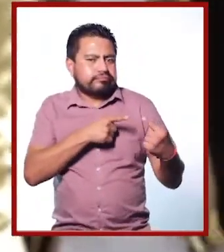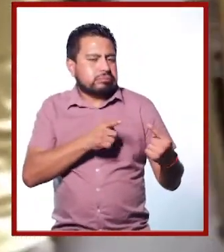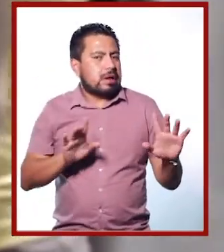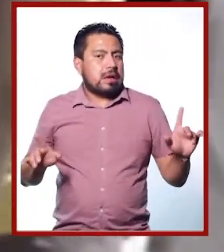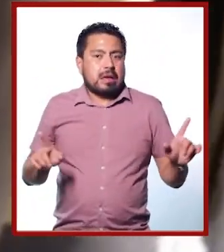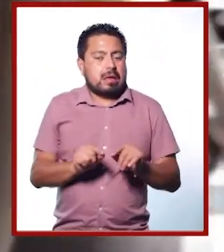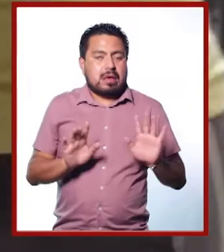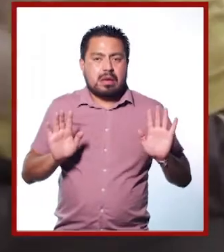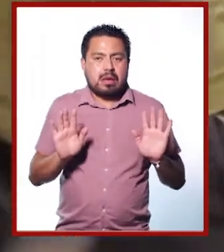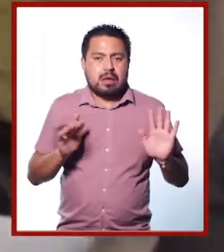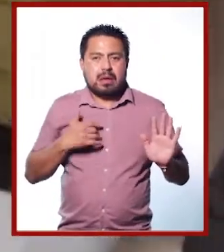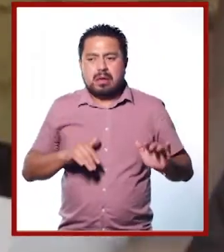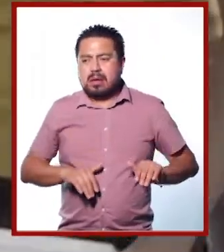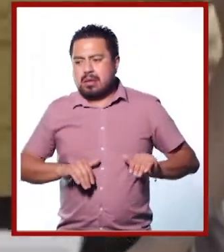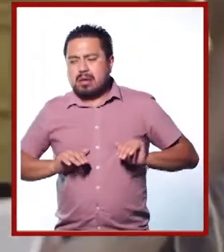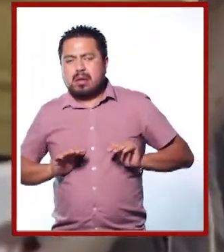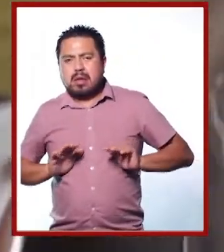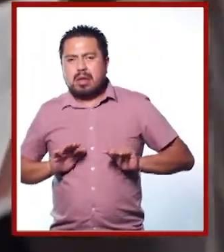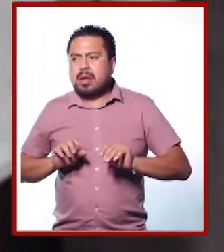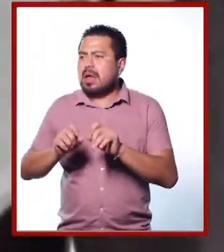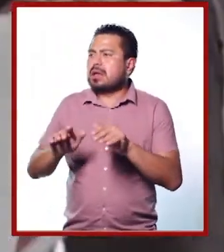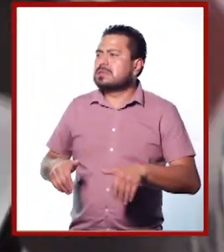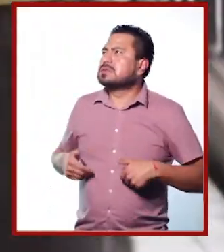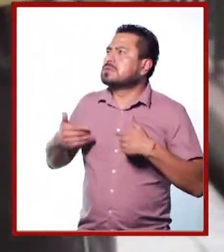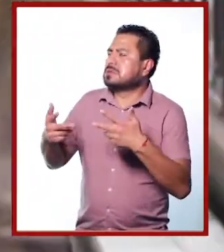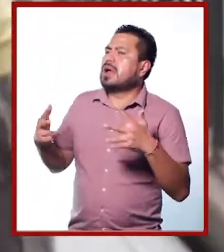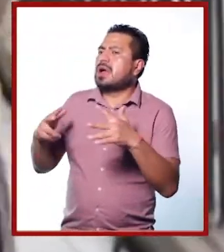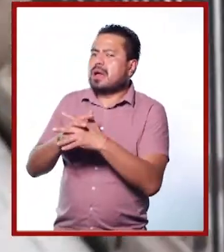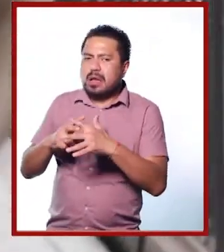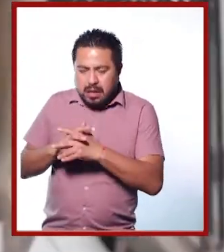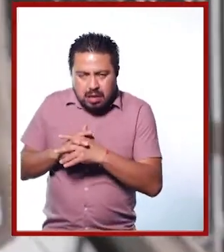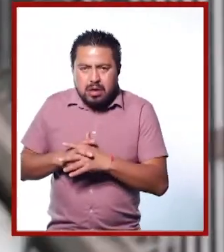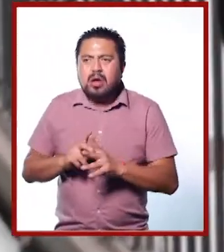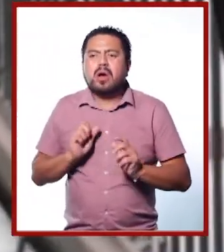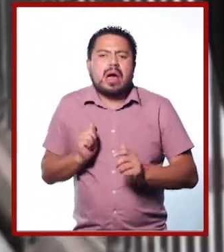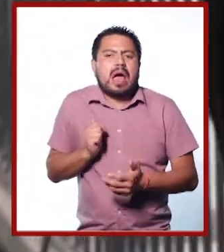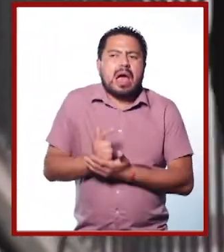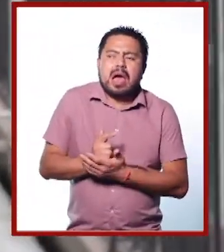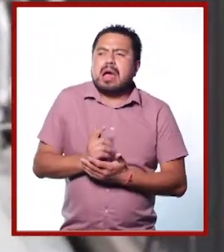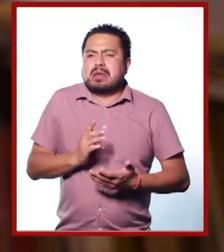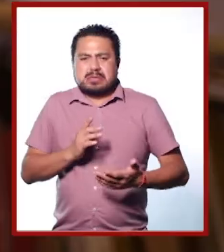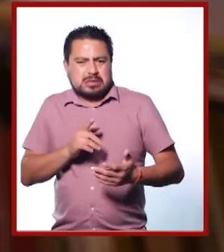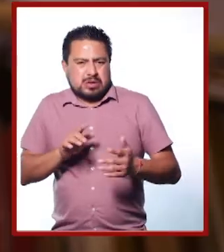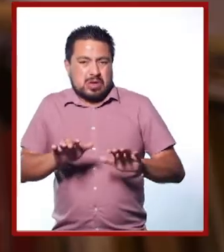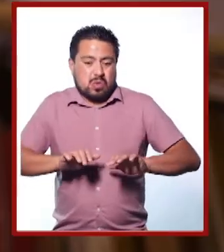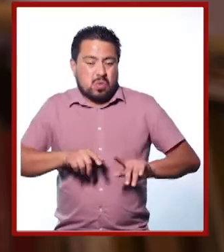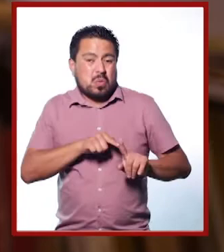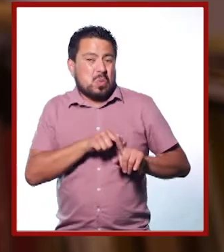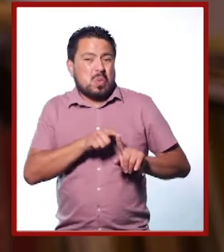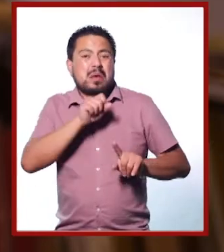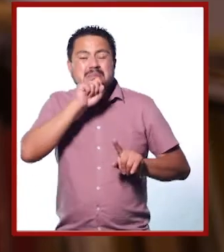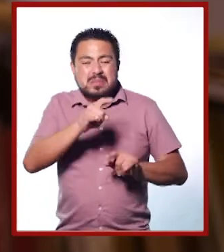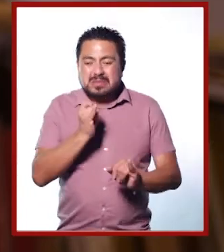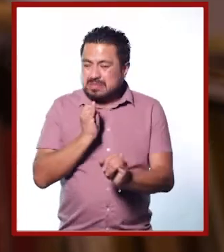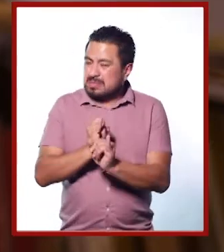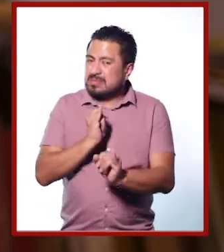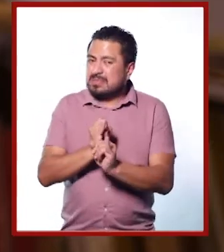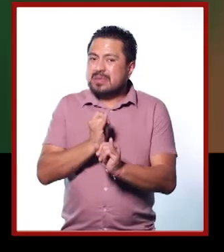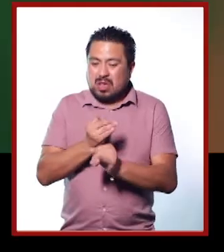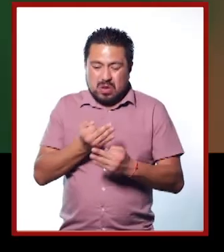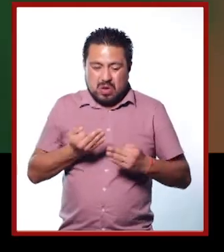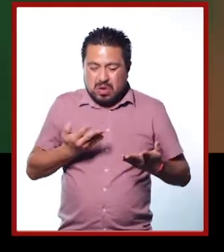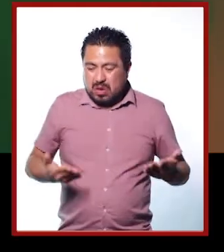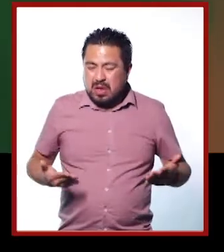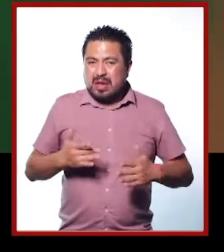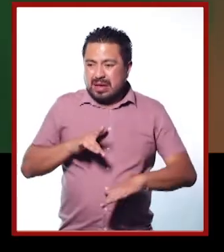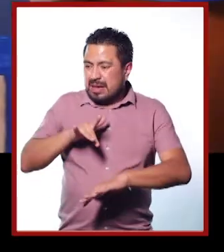peleo y me quedo a golpes en la salida, o ahora también todo tipo de microviolencia cibernética, ¿no? Ahorita que estamos, por ejemplo, viviendo